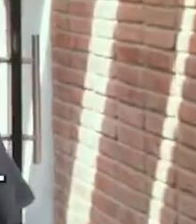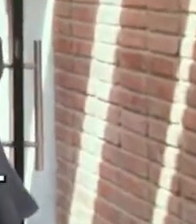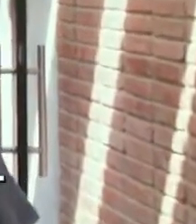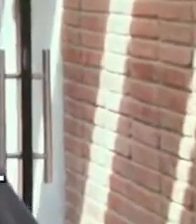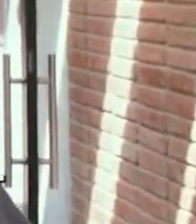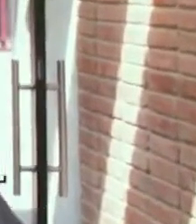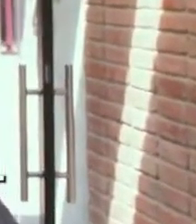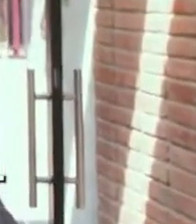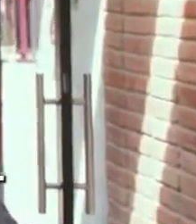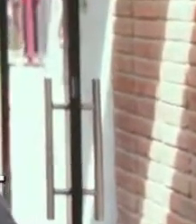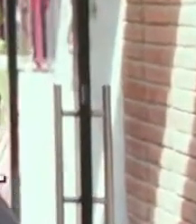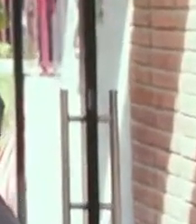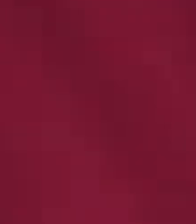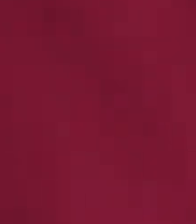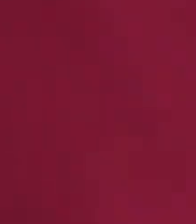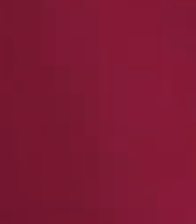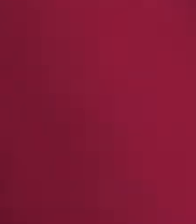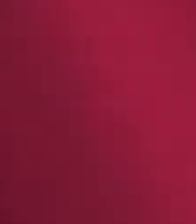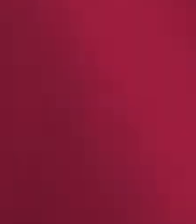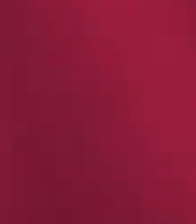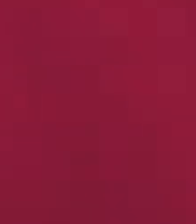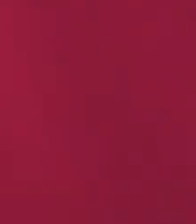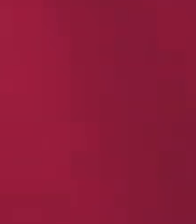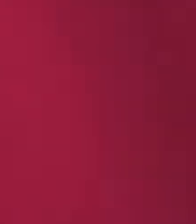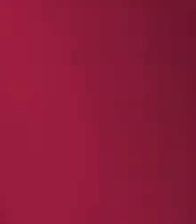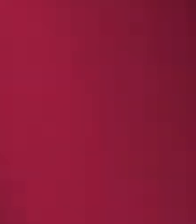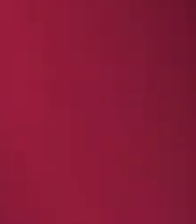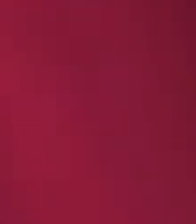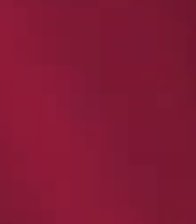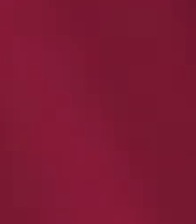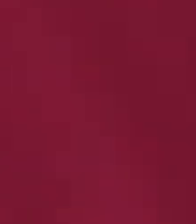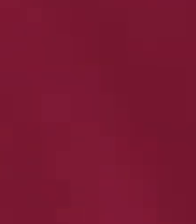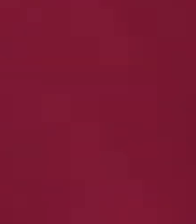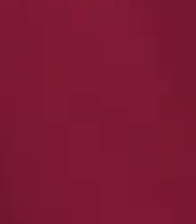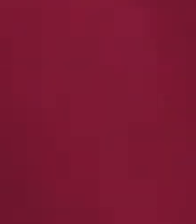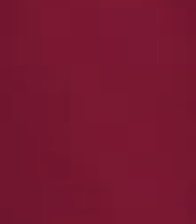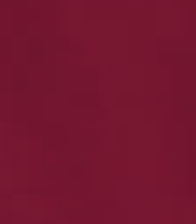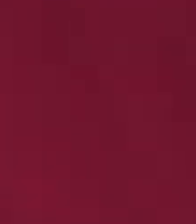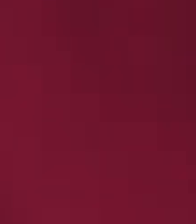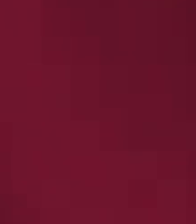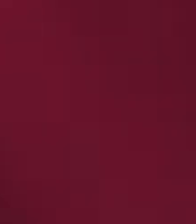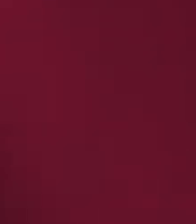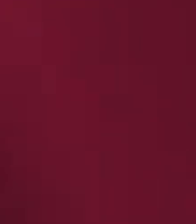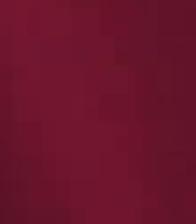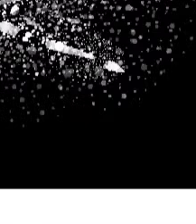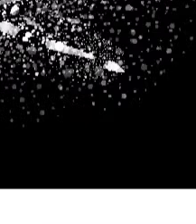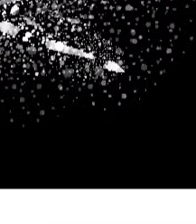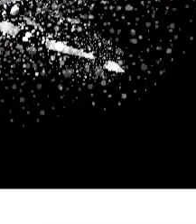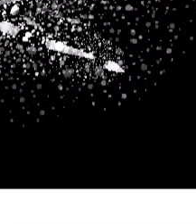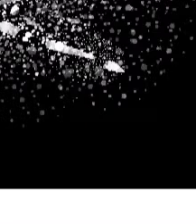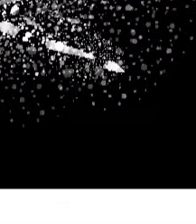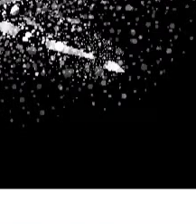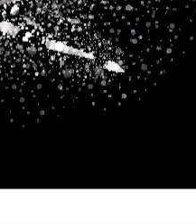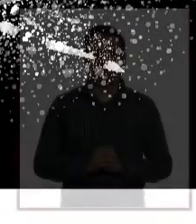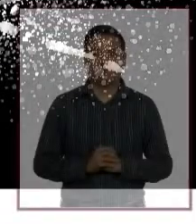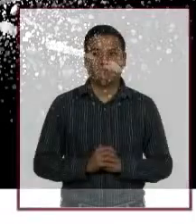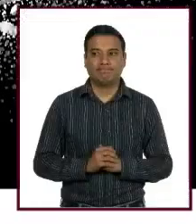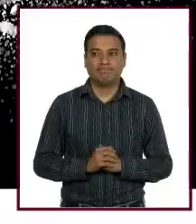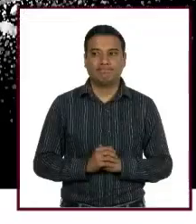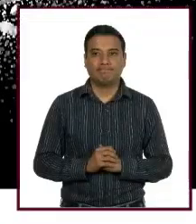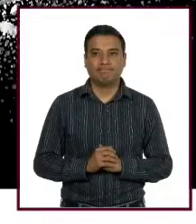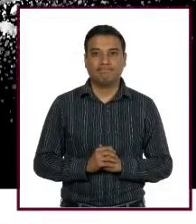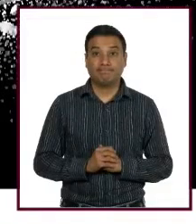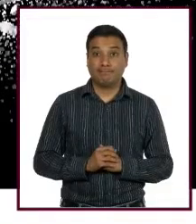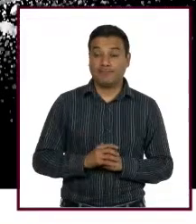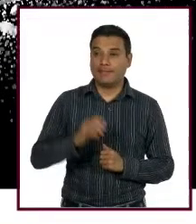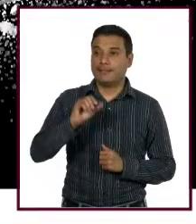familia, tus amigos y la comunidad. Secretaría de Educación Pública. Gobierno de México. Bueno, gracias a